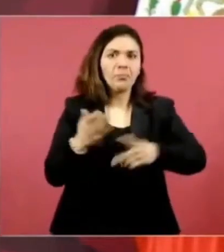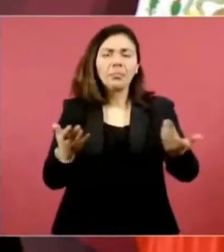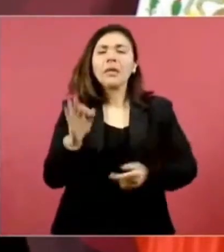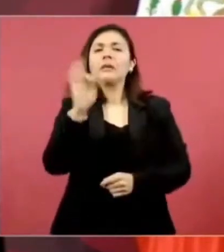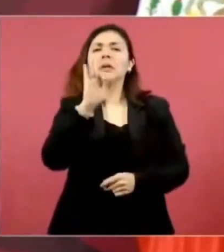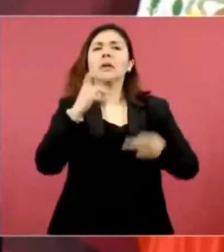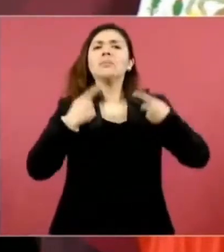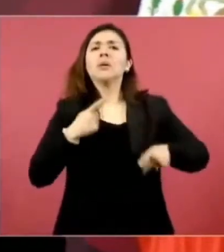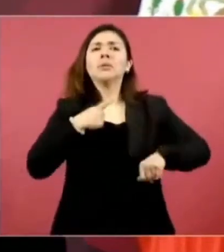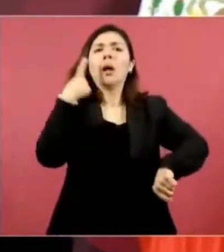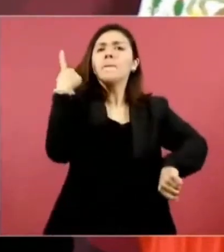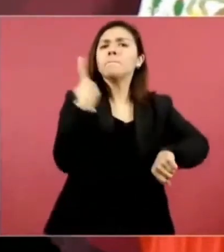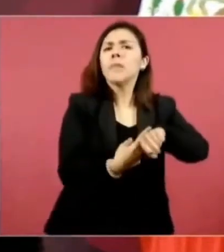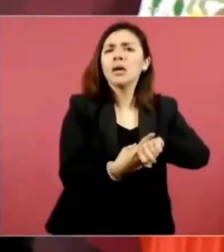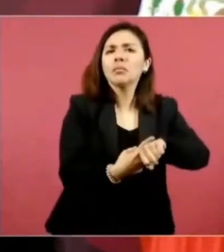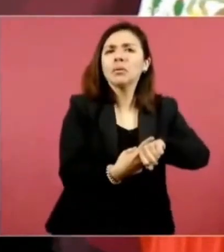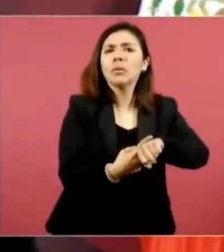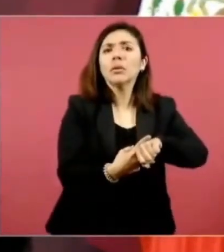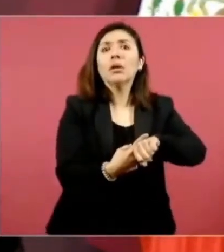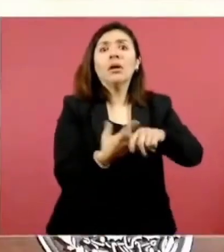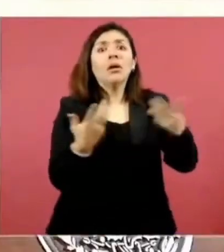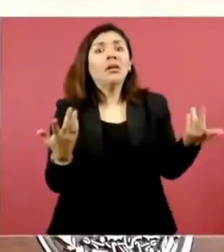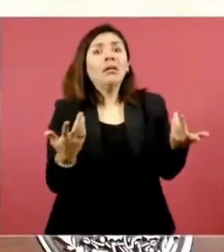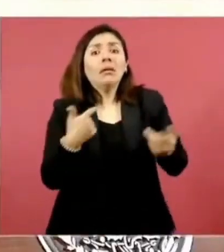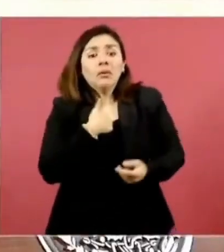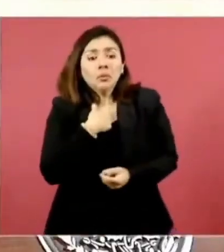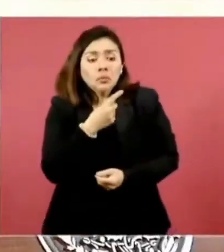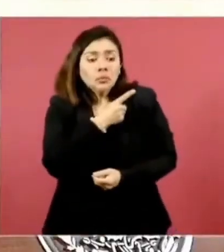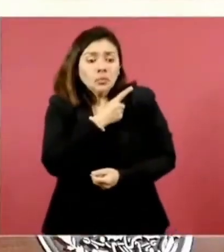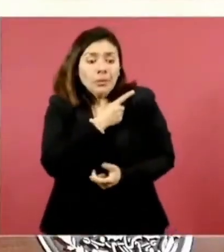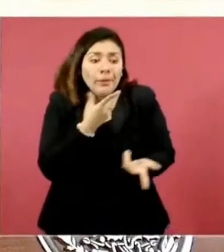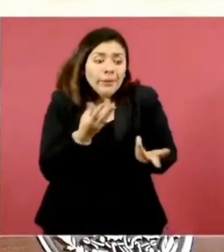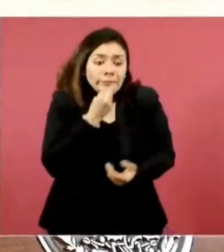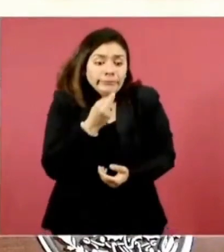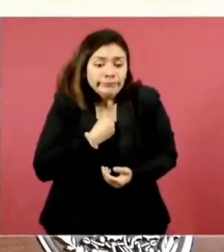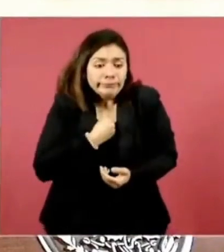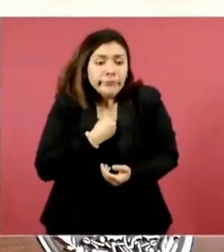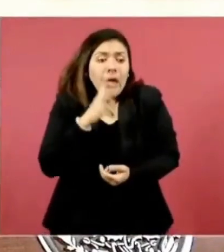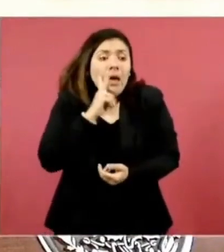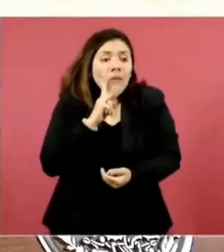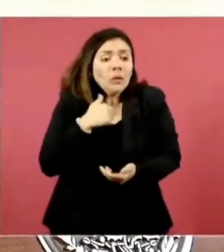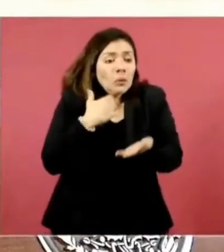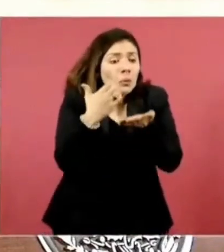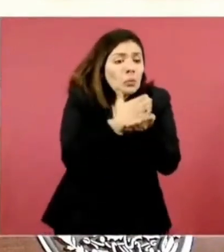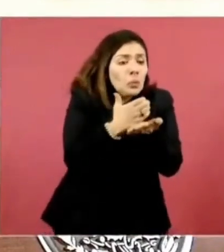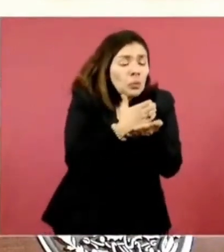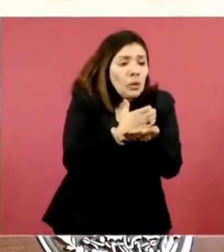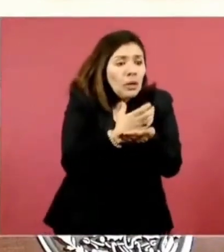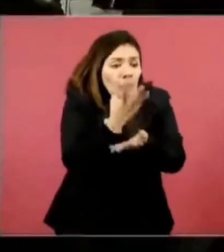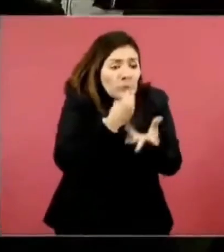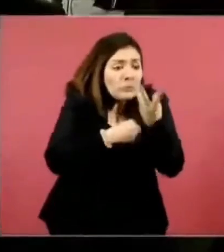enferma, tiene uno que ver cómo se alivia, cómo se cura?